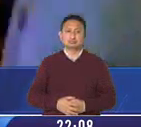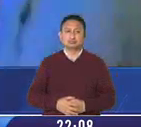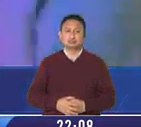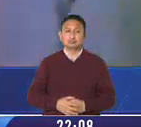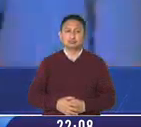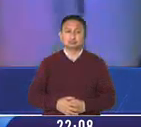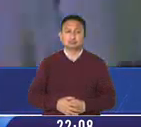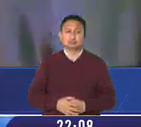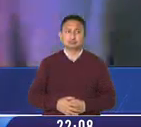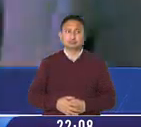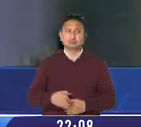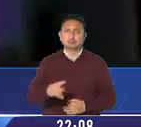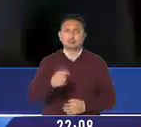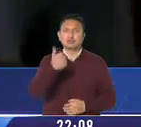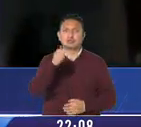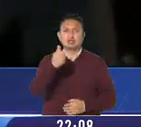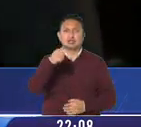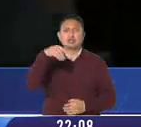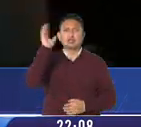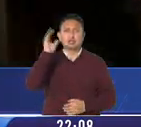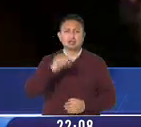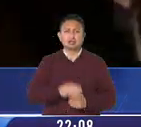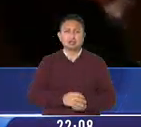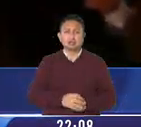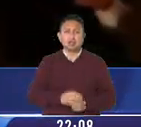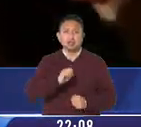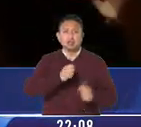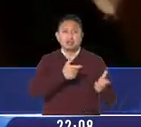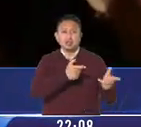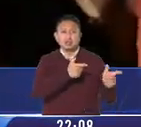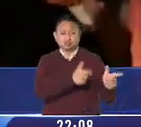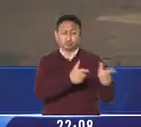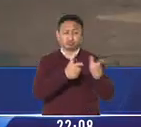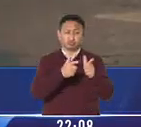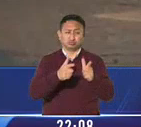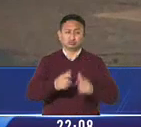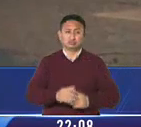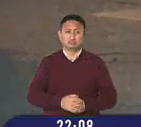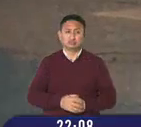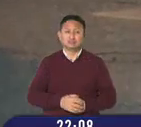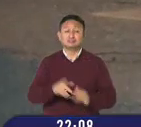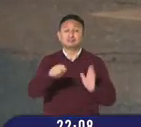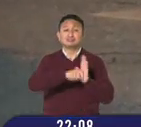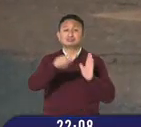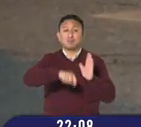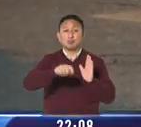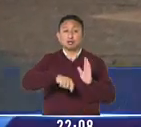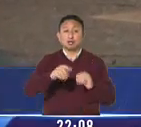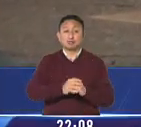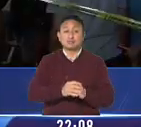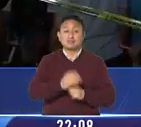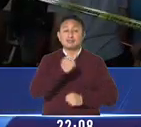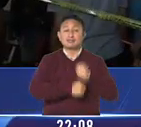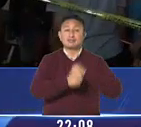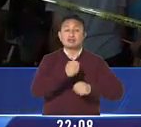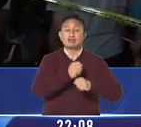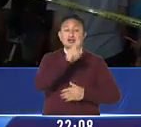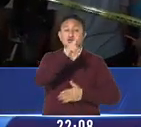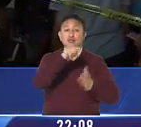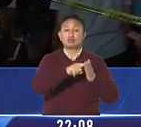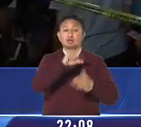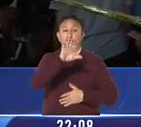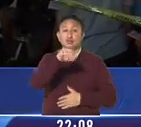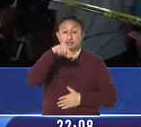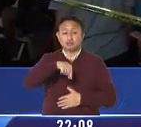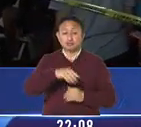más de 10 disparos más, una ráfaga de bala completa fue. El abogado manabita en el 2009 fue sentenciado por el